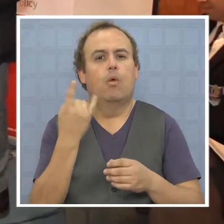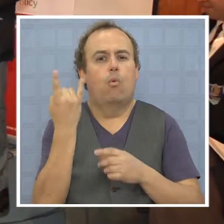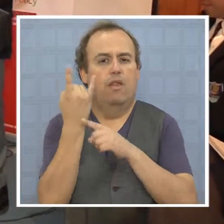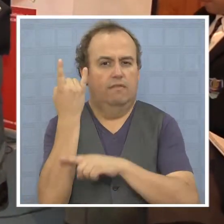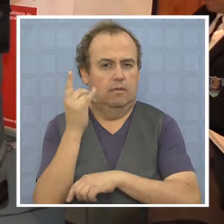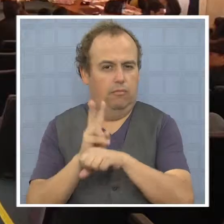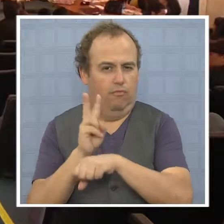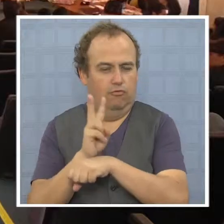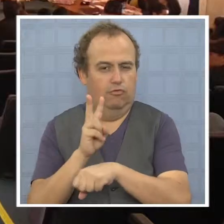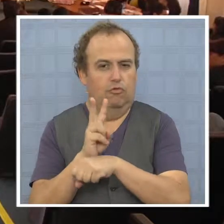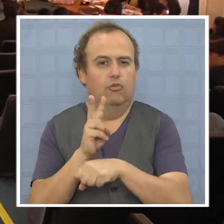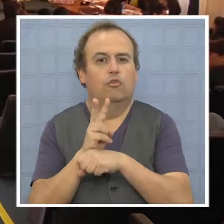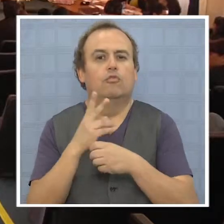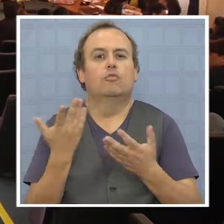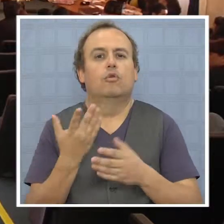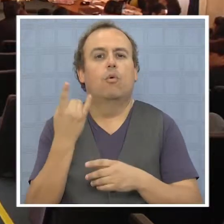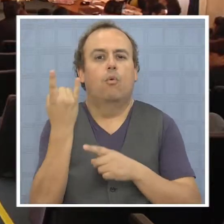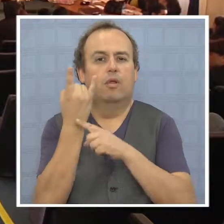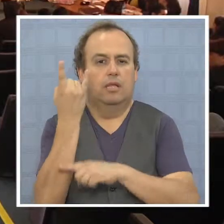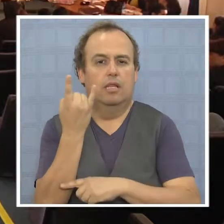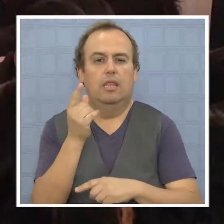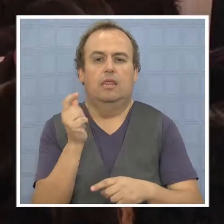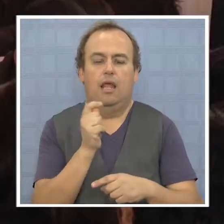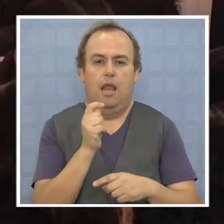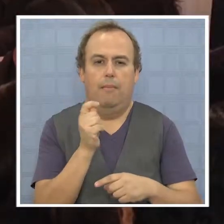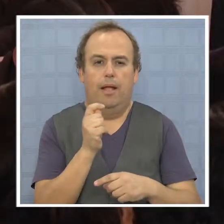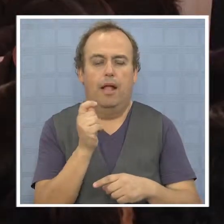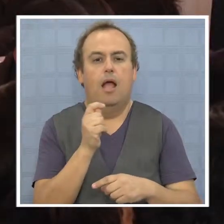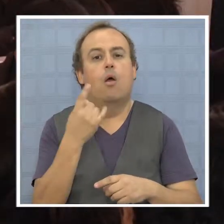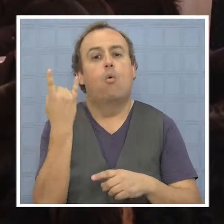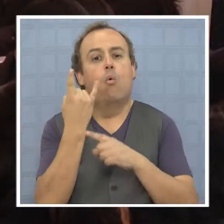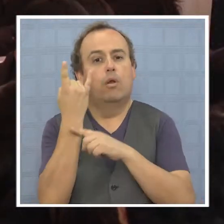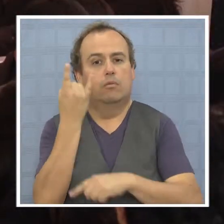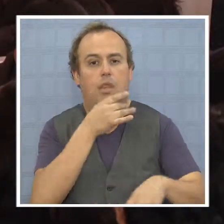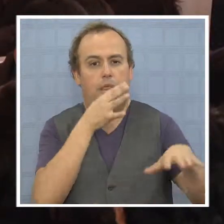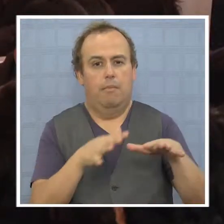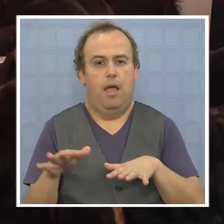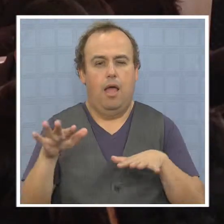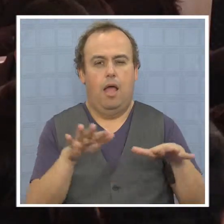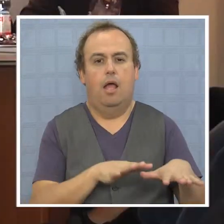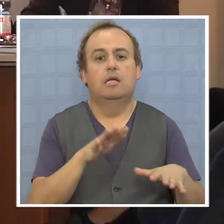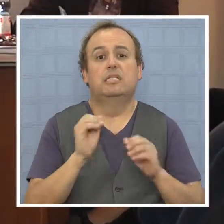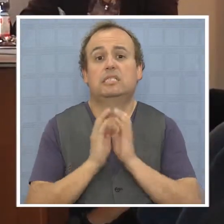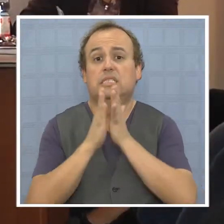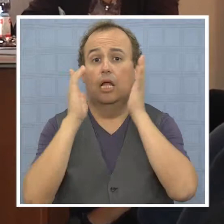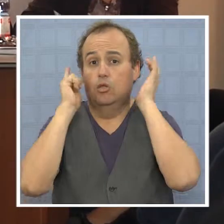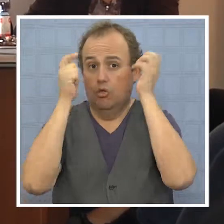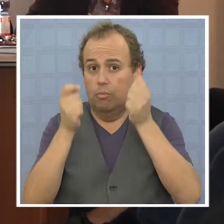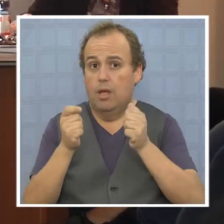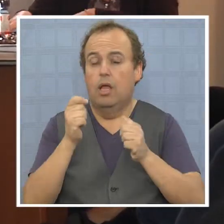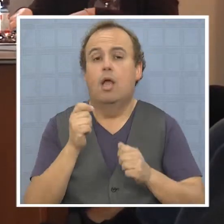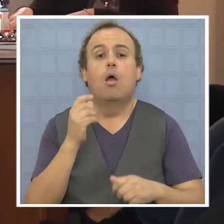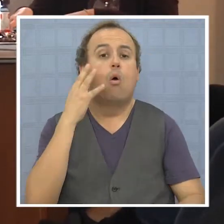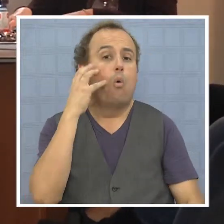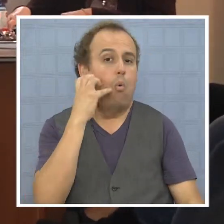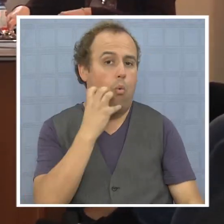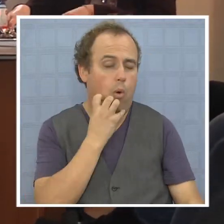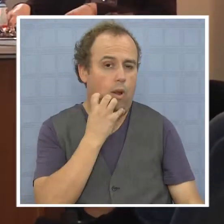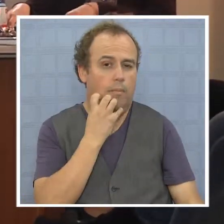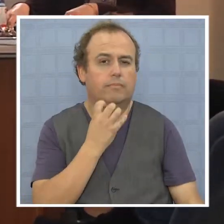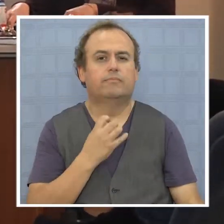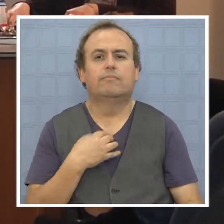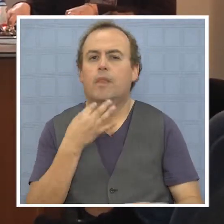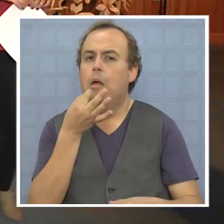de la región, como Universidad de Tarapacá, Universidad del Mar, Santo Tomás y UNAP, quienes comentan en